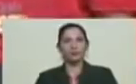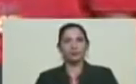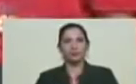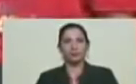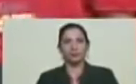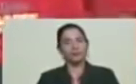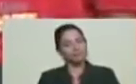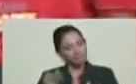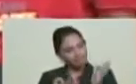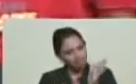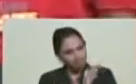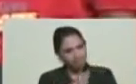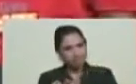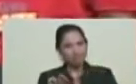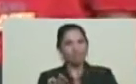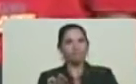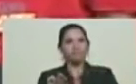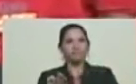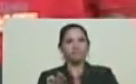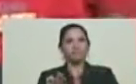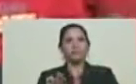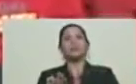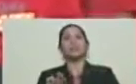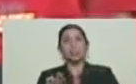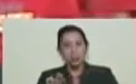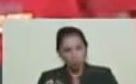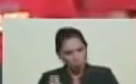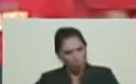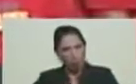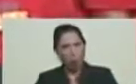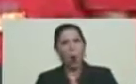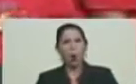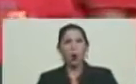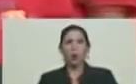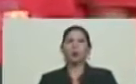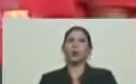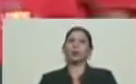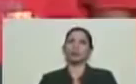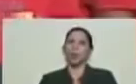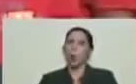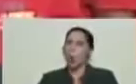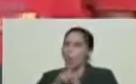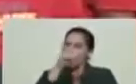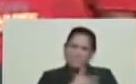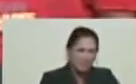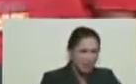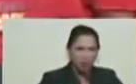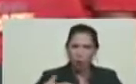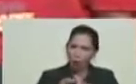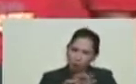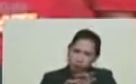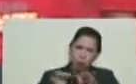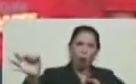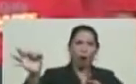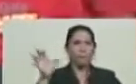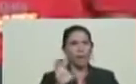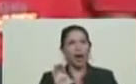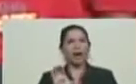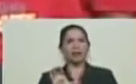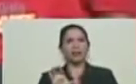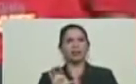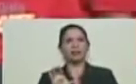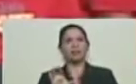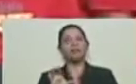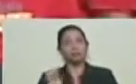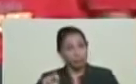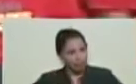de lealtad. Y si tuviéramos que recorrer el millón de kilómetros que tiene la patria para dejar